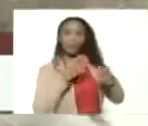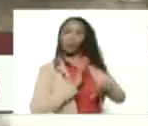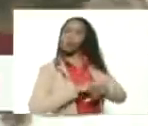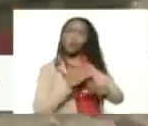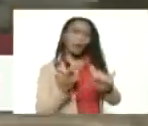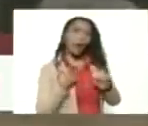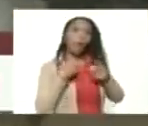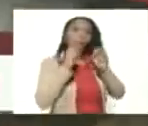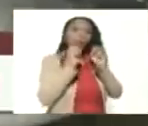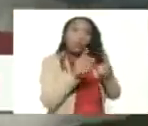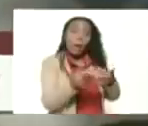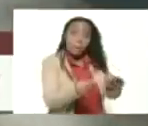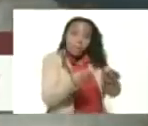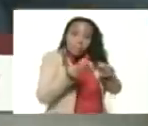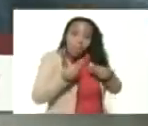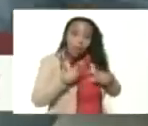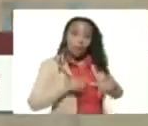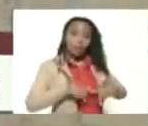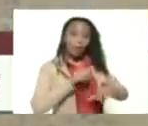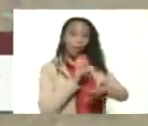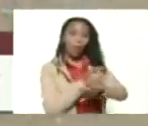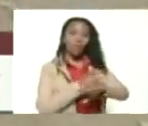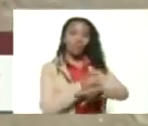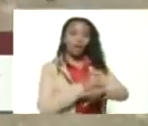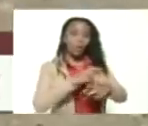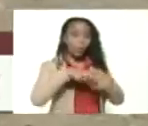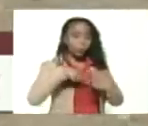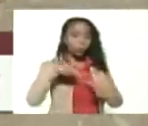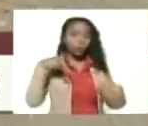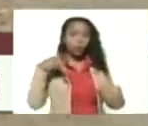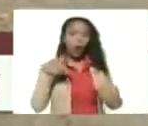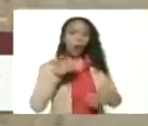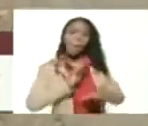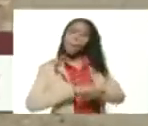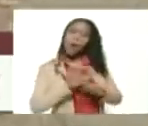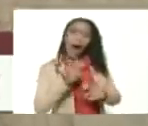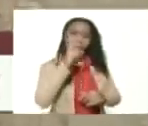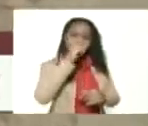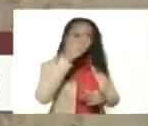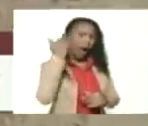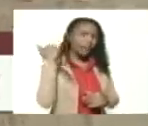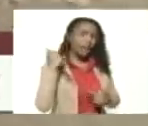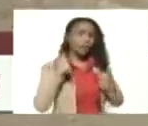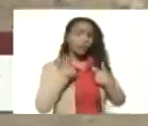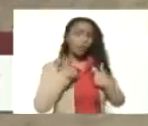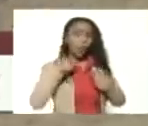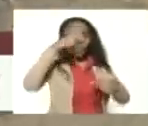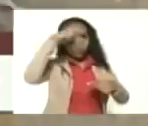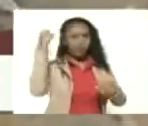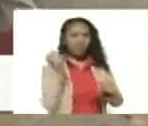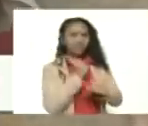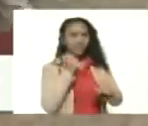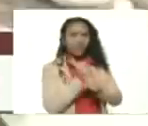Por la oportunidad que me dio este gobierno revolucionario, porque años atrás yo era un obrero invisible. Hoy